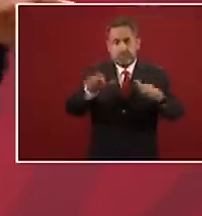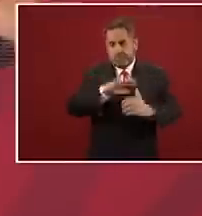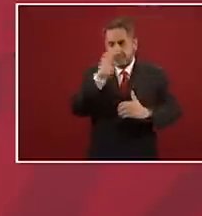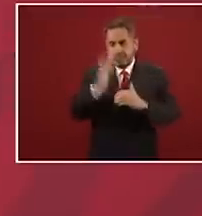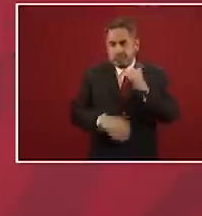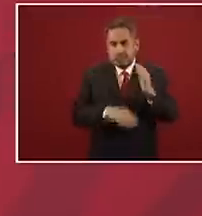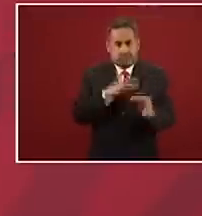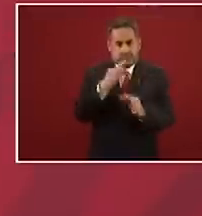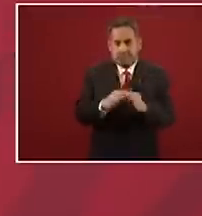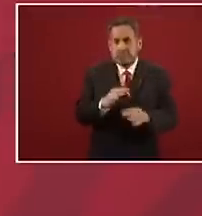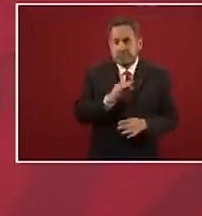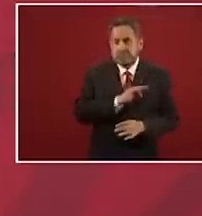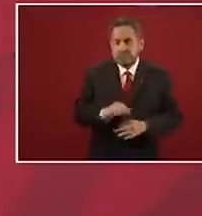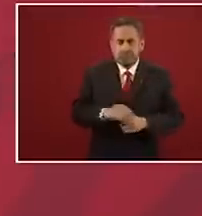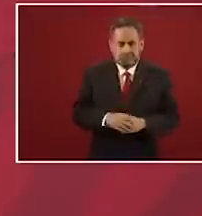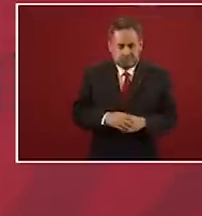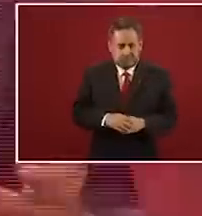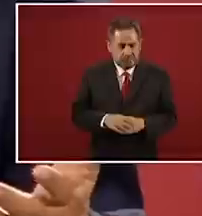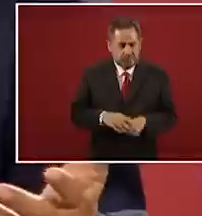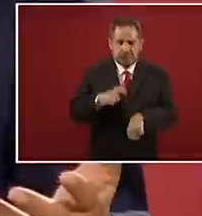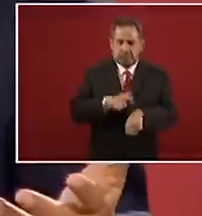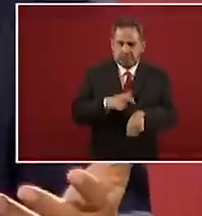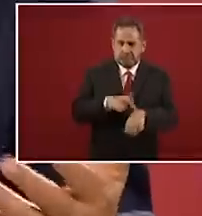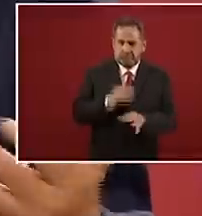Terminamos ya, a tiempo.